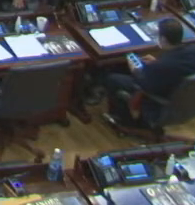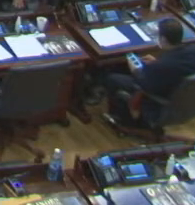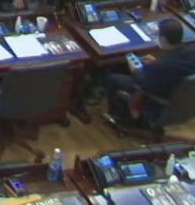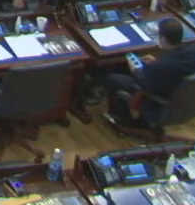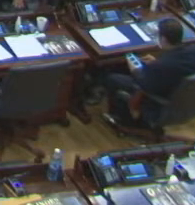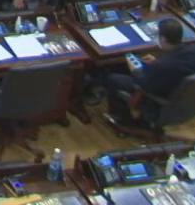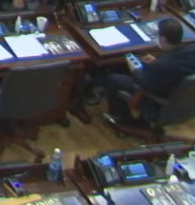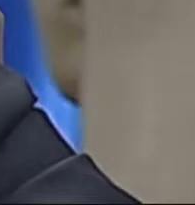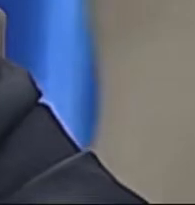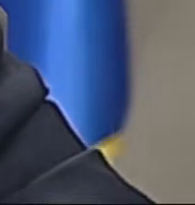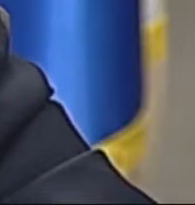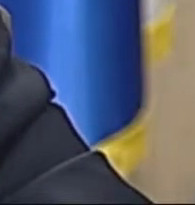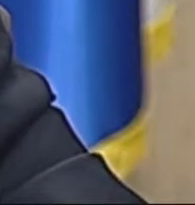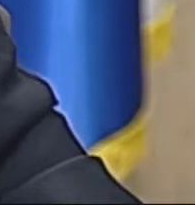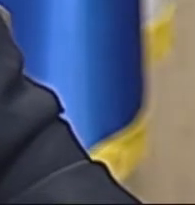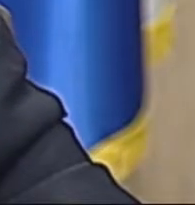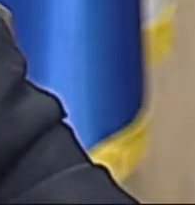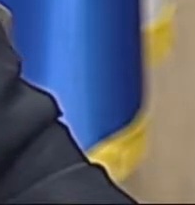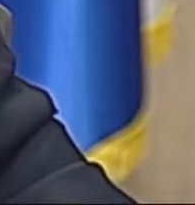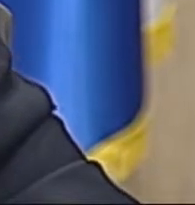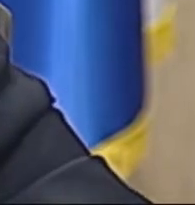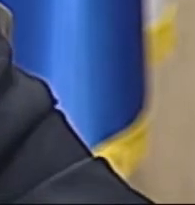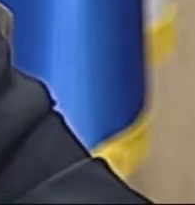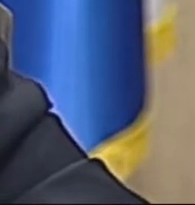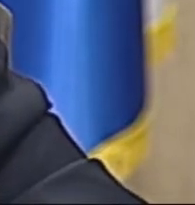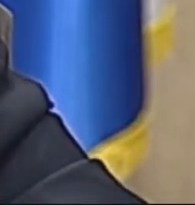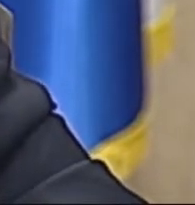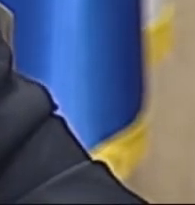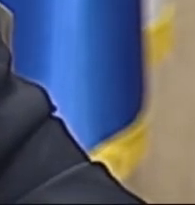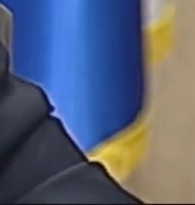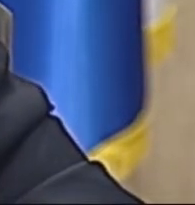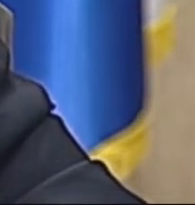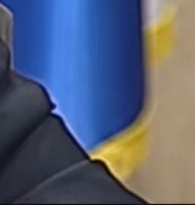Comisión de la Familia, Niñez, Adolescencia, Adulto Mayor y Personas con Discapacidad.